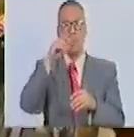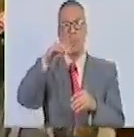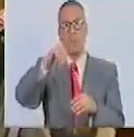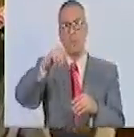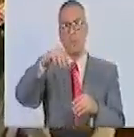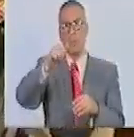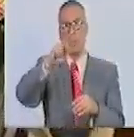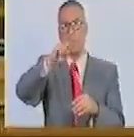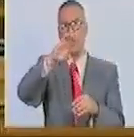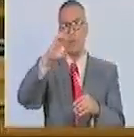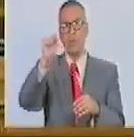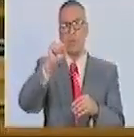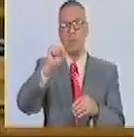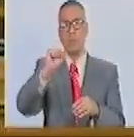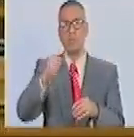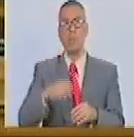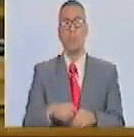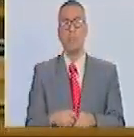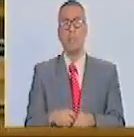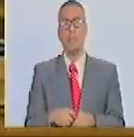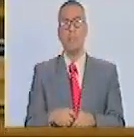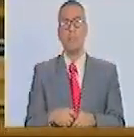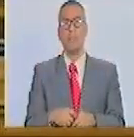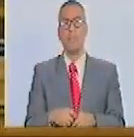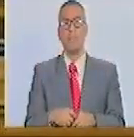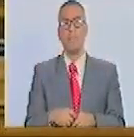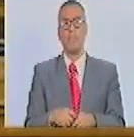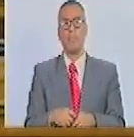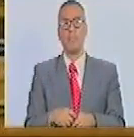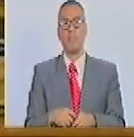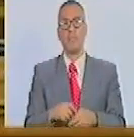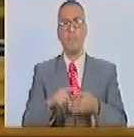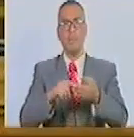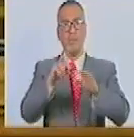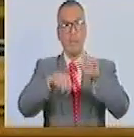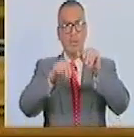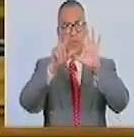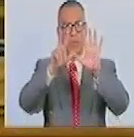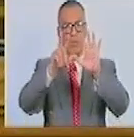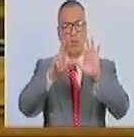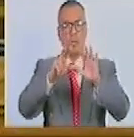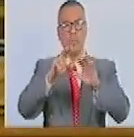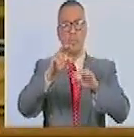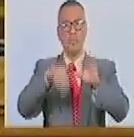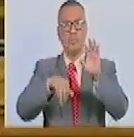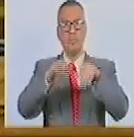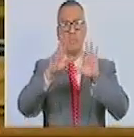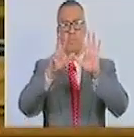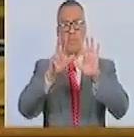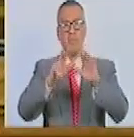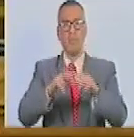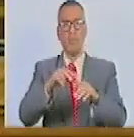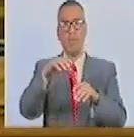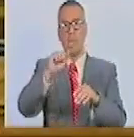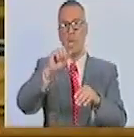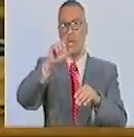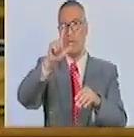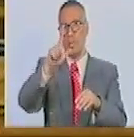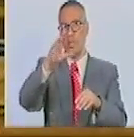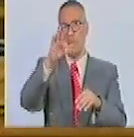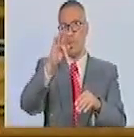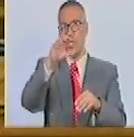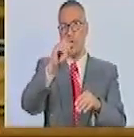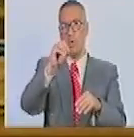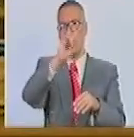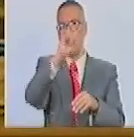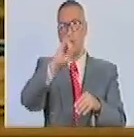Marcos Alejandro Guerrero Peñalver. Número 18, el ciudadano Alfonso